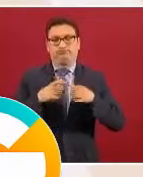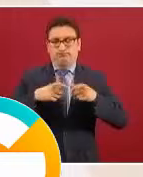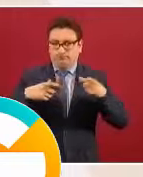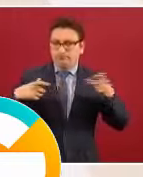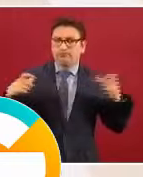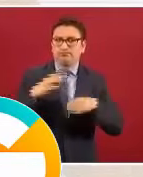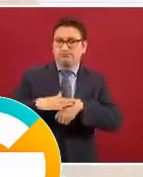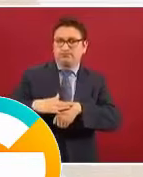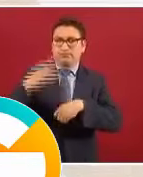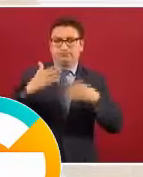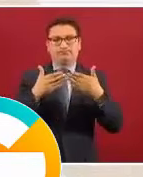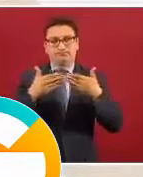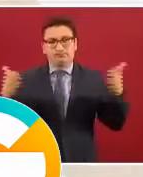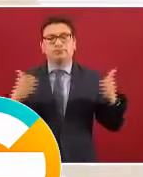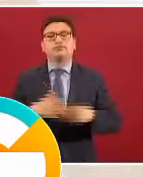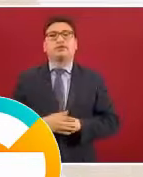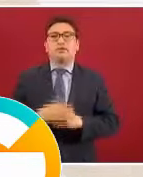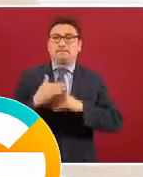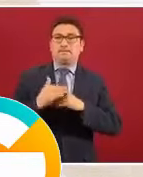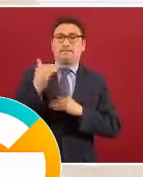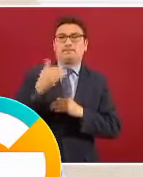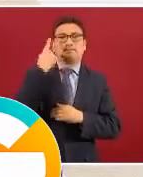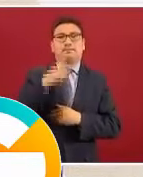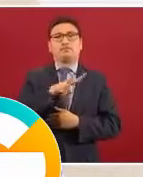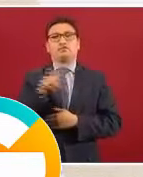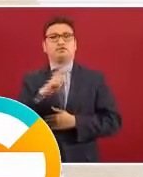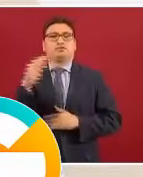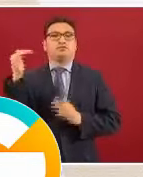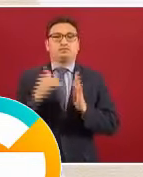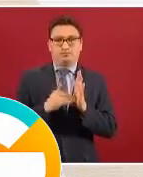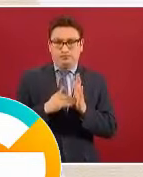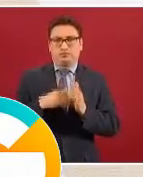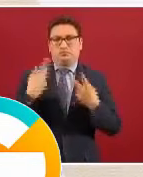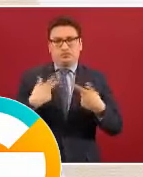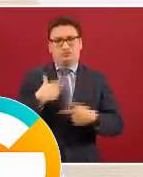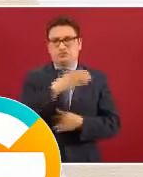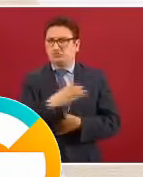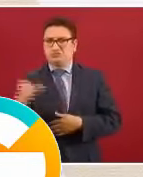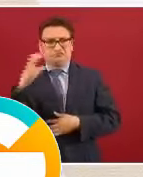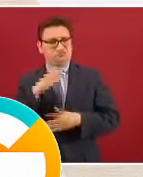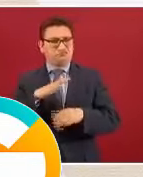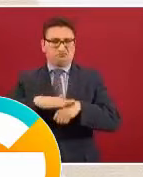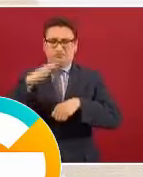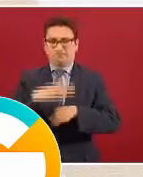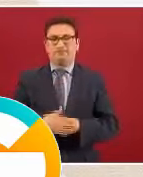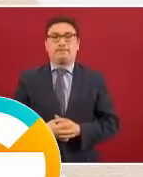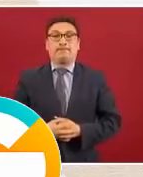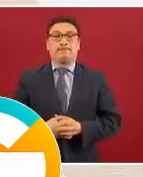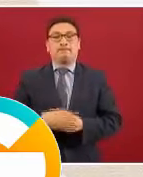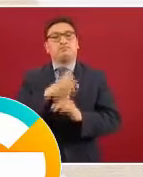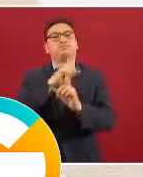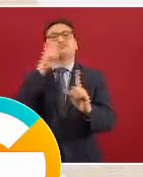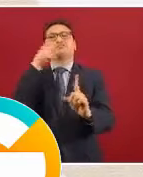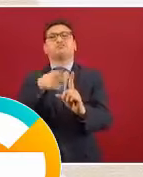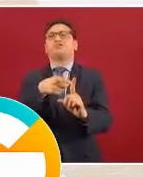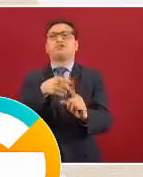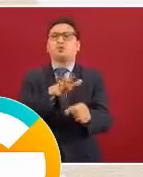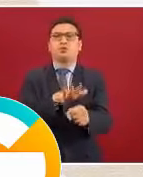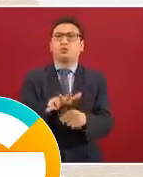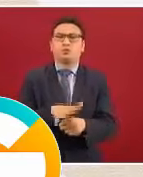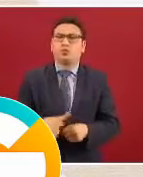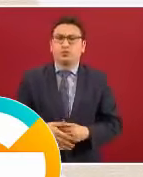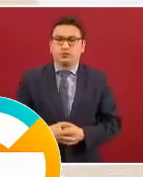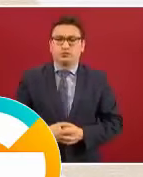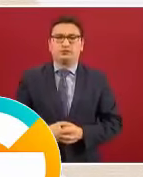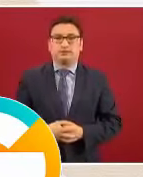para 200 mil campesinos más, con el propósito de